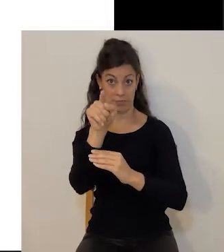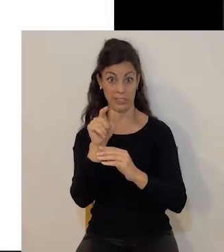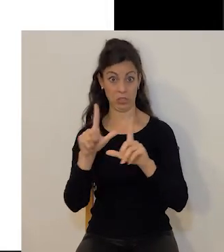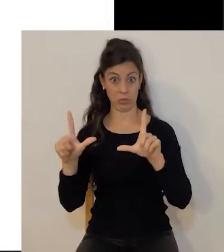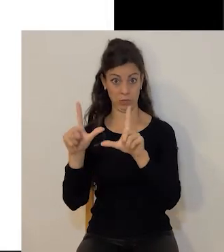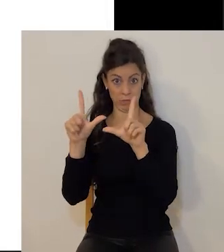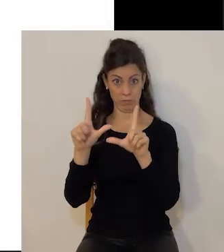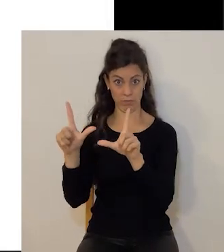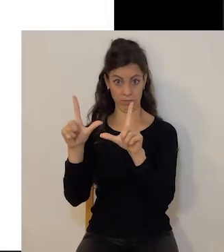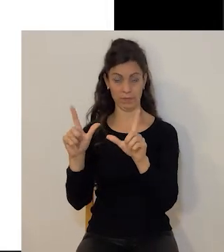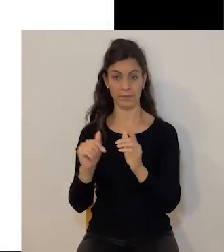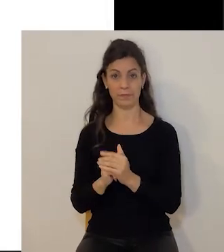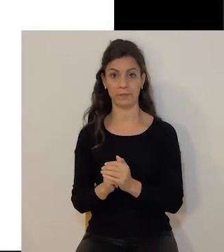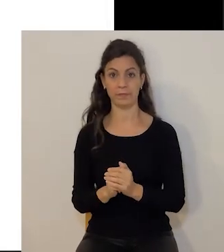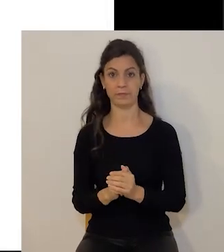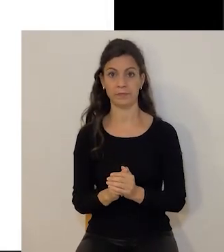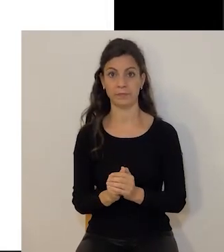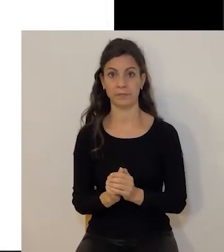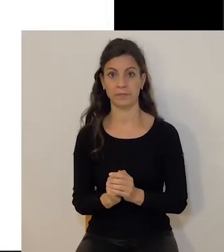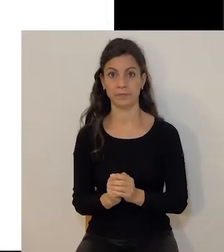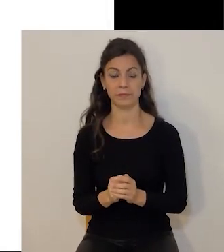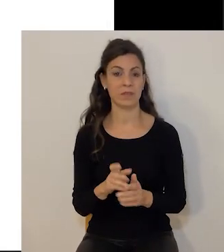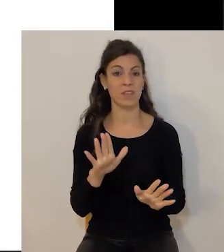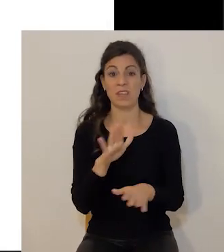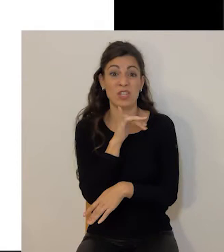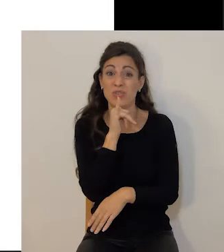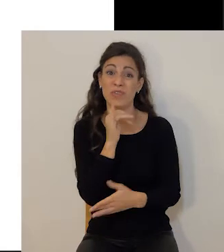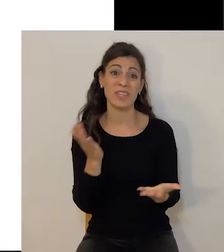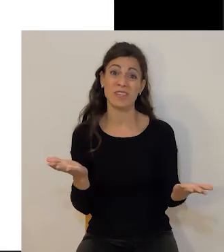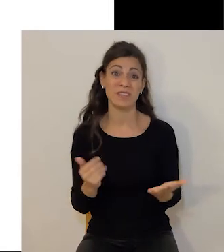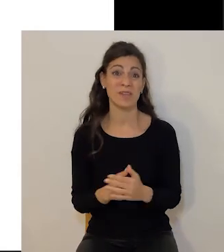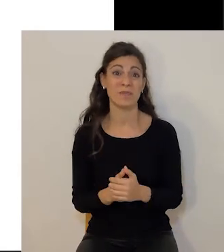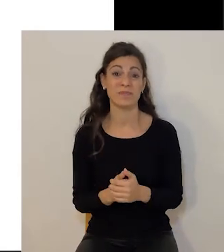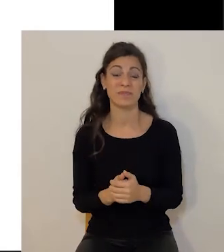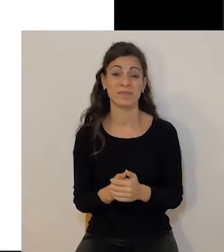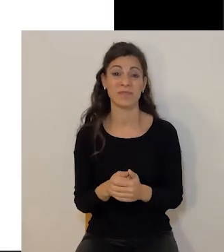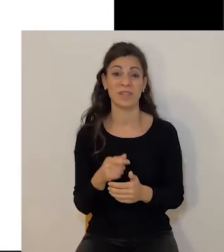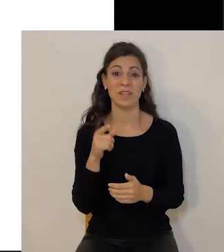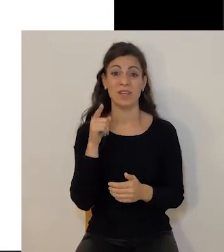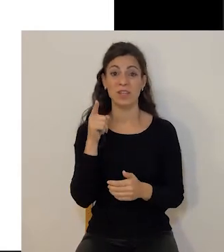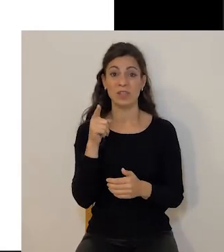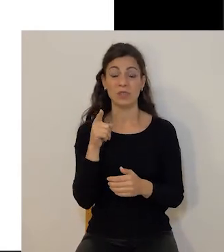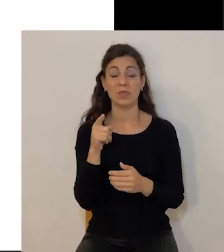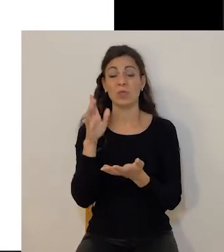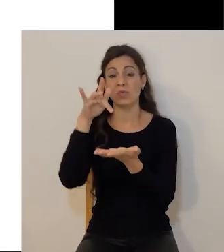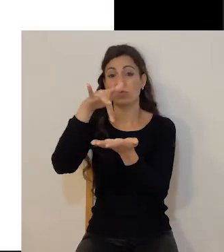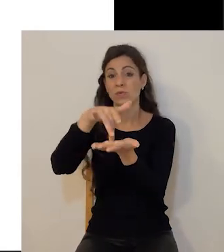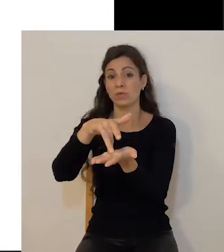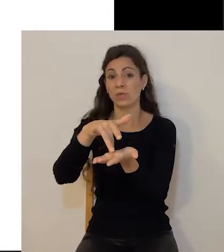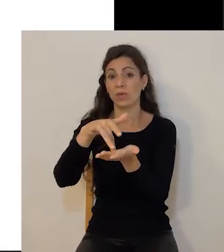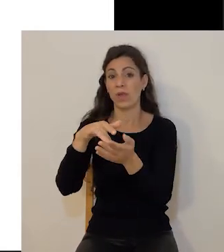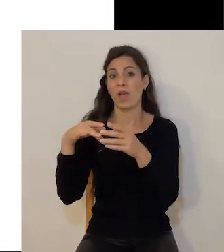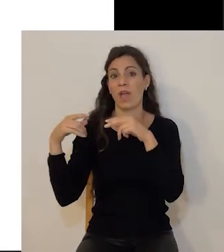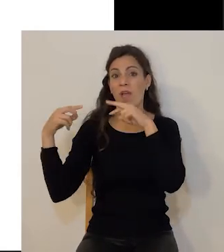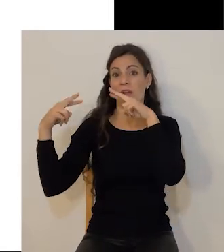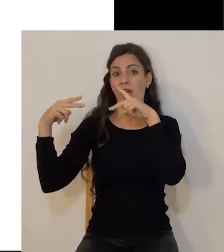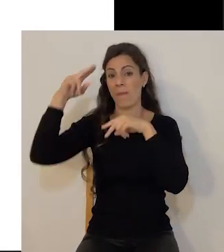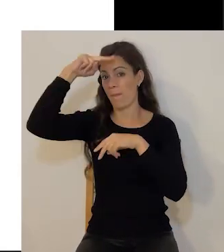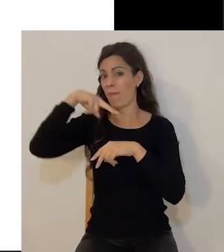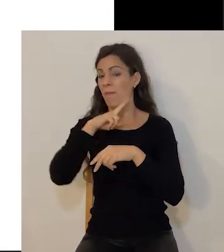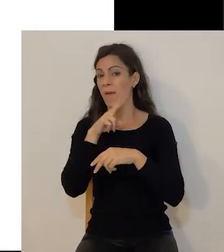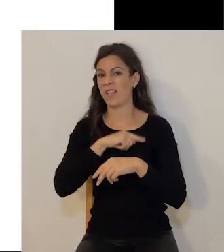Le presenté esto. Suficiente. ¿Cómo te sientes cuando tienes que hablar de ello con tus